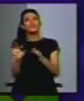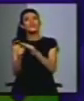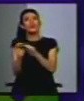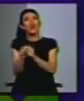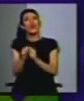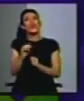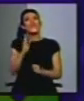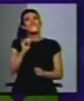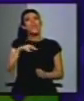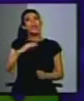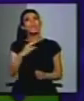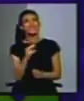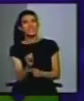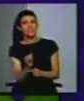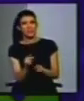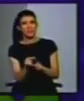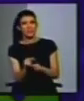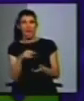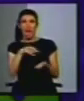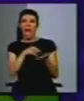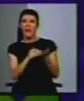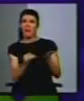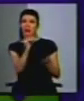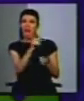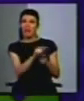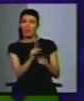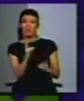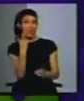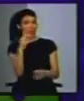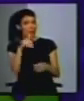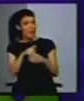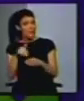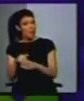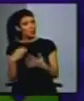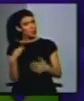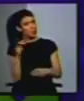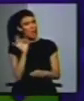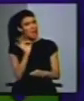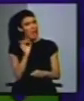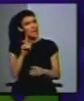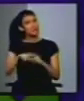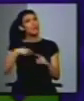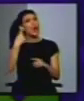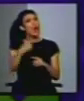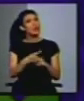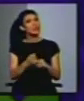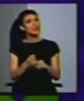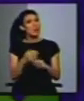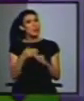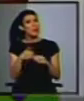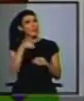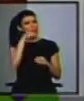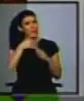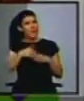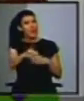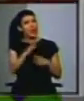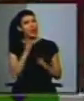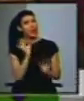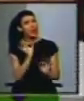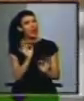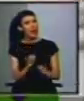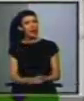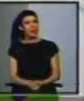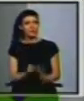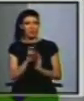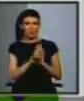Alta. Dos votos que, ojo, podrían ser claves en numerosos proyectos en el próximo periodo parlamentario. Pero va a ser distinta.